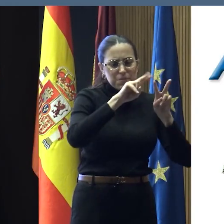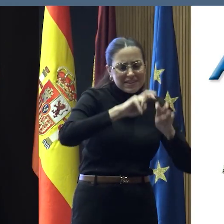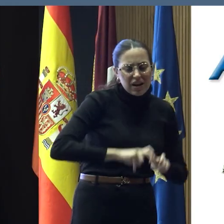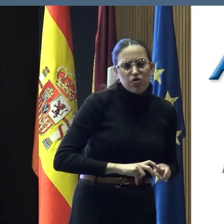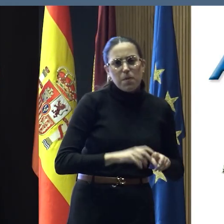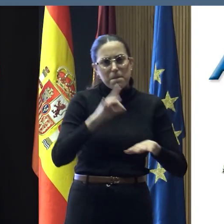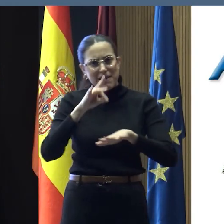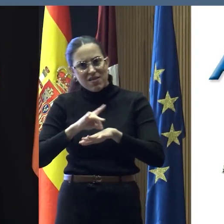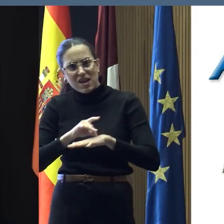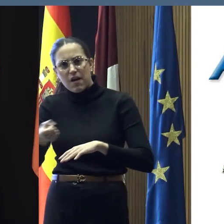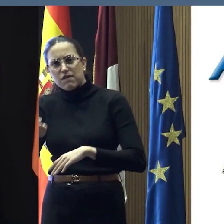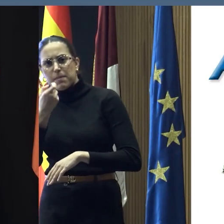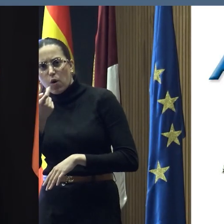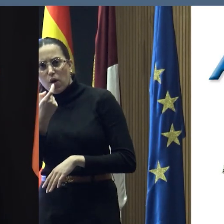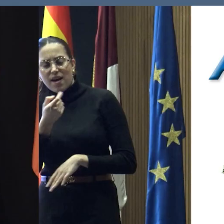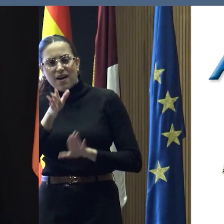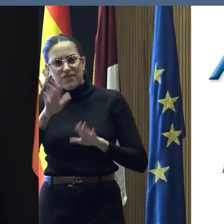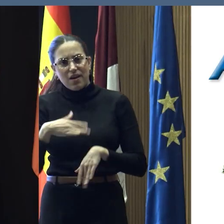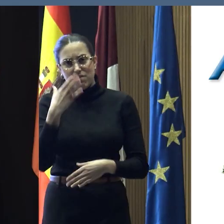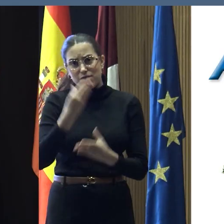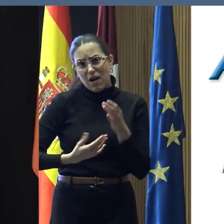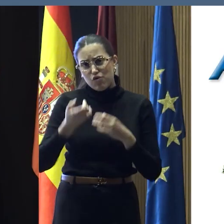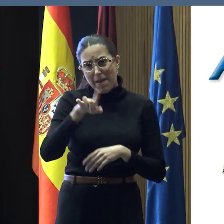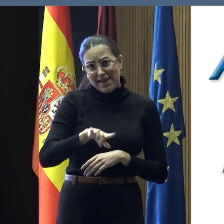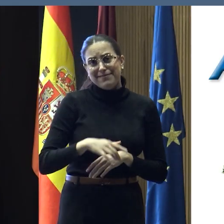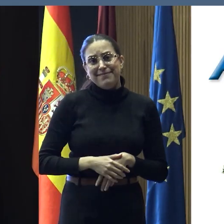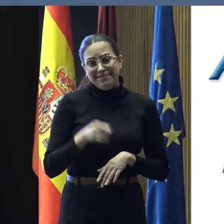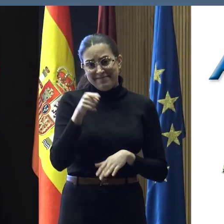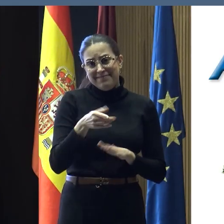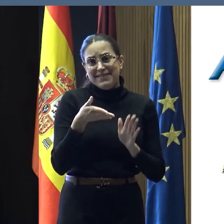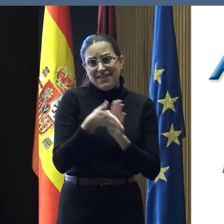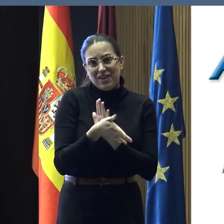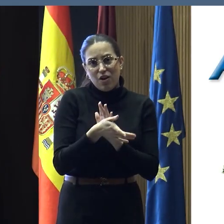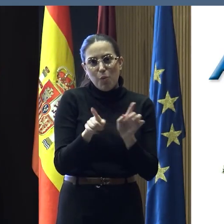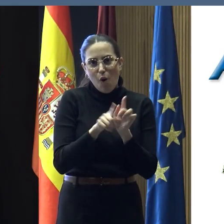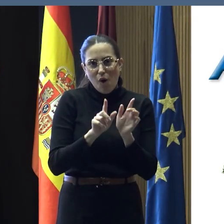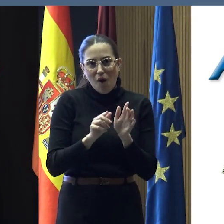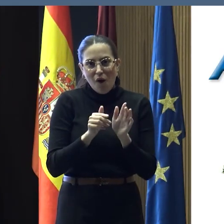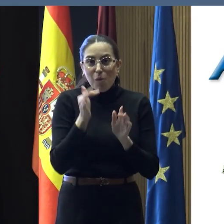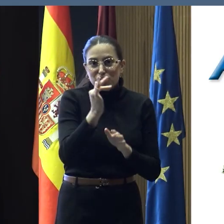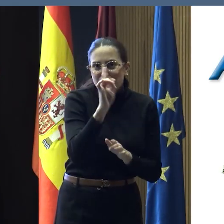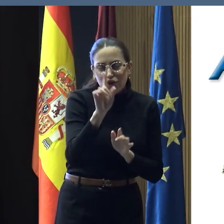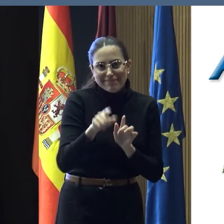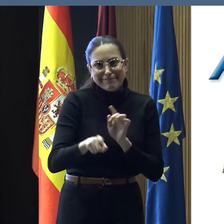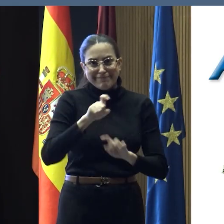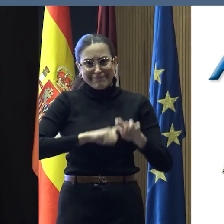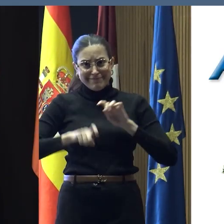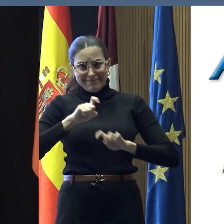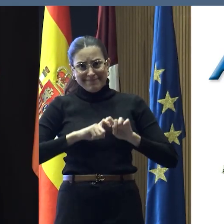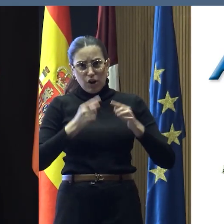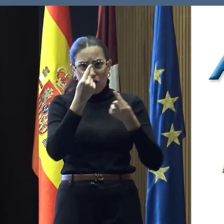farmacología, a todos los niveles. Entonces, sería otro atraso que no se corrigieran estos sesgos